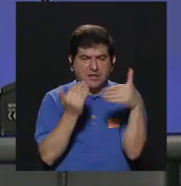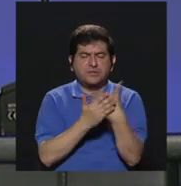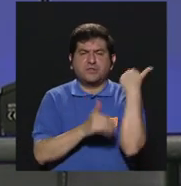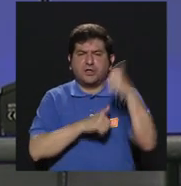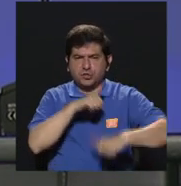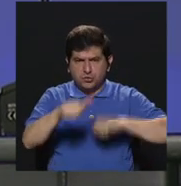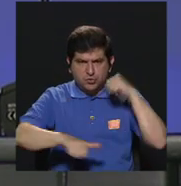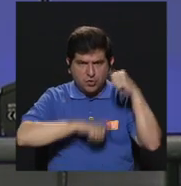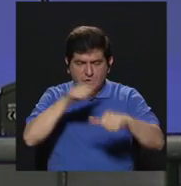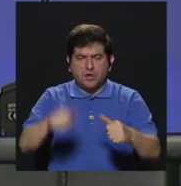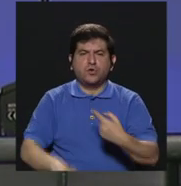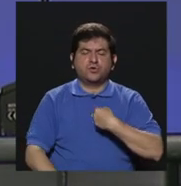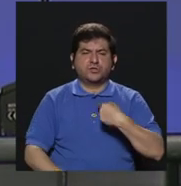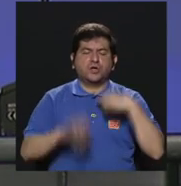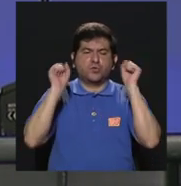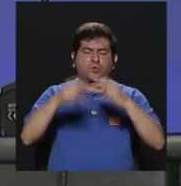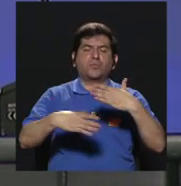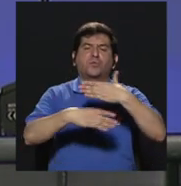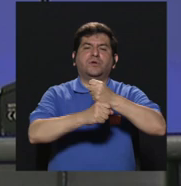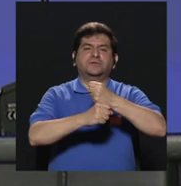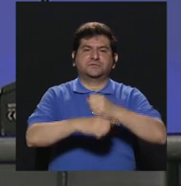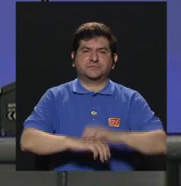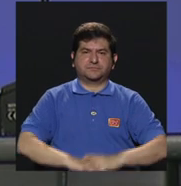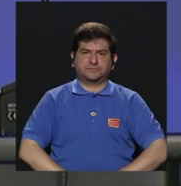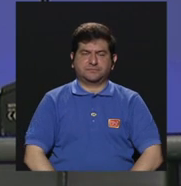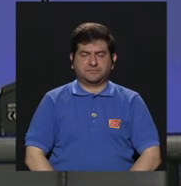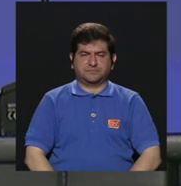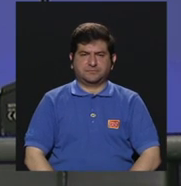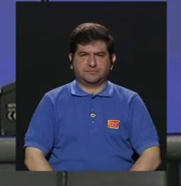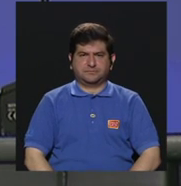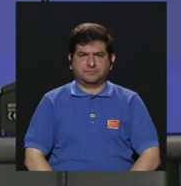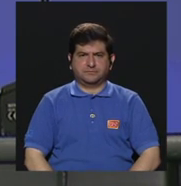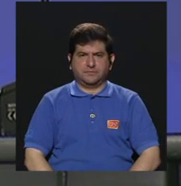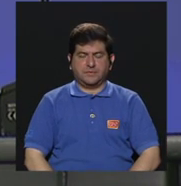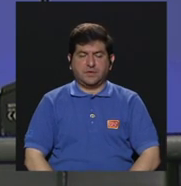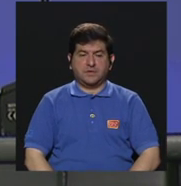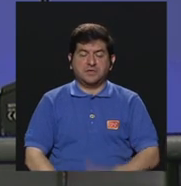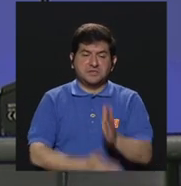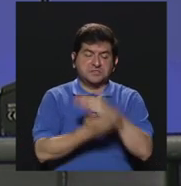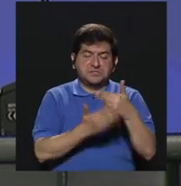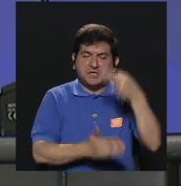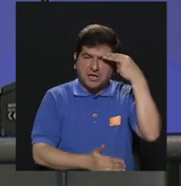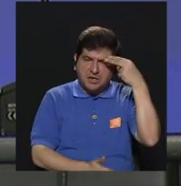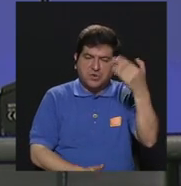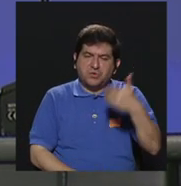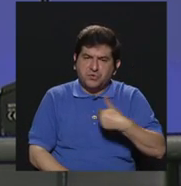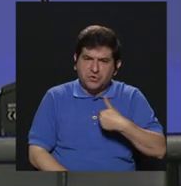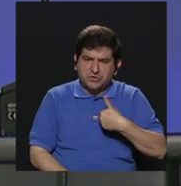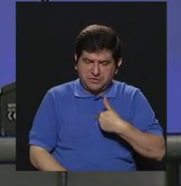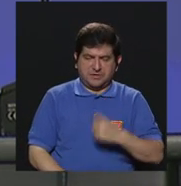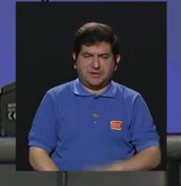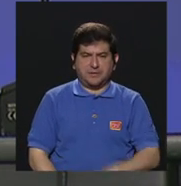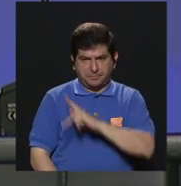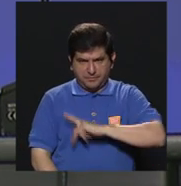faena que uno haya podido realizar. Si algún merecimiento hay en lo